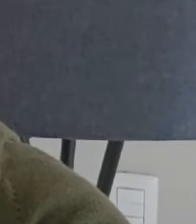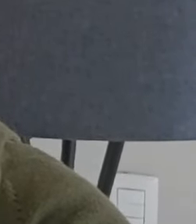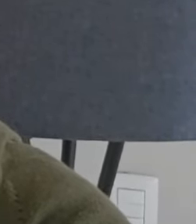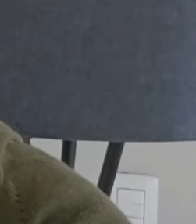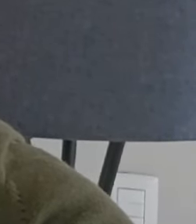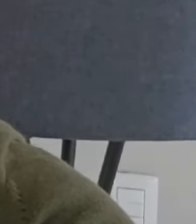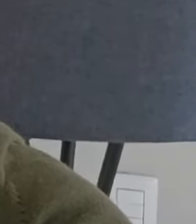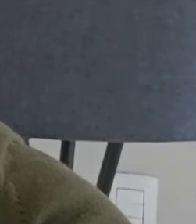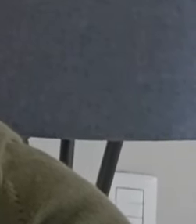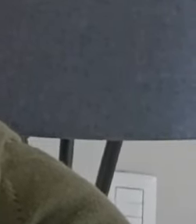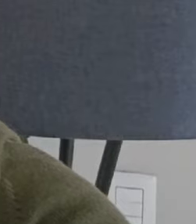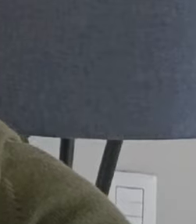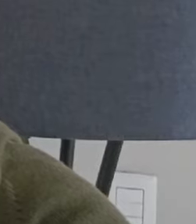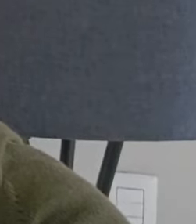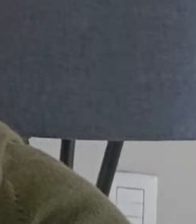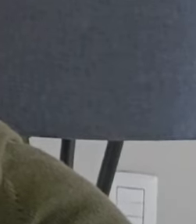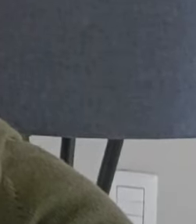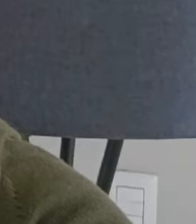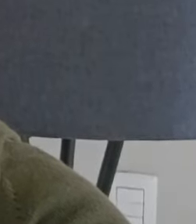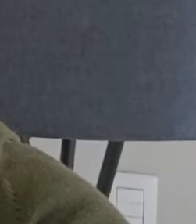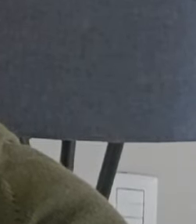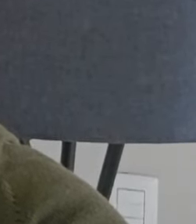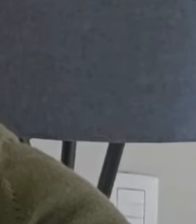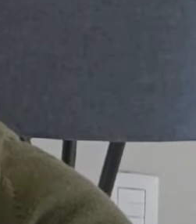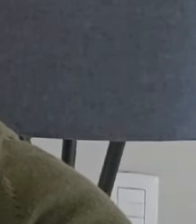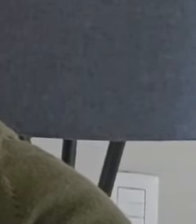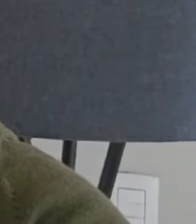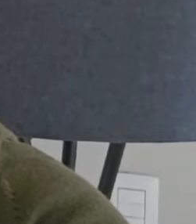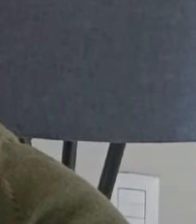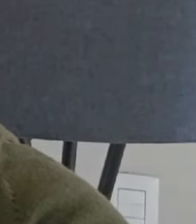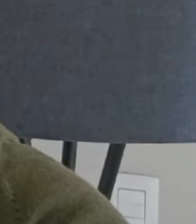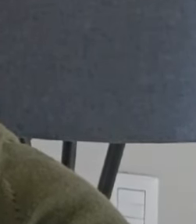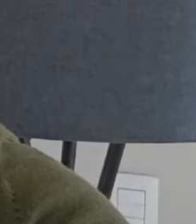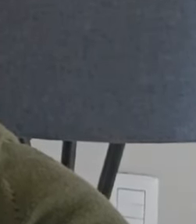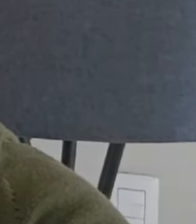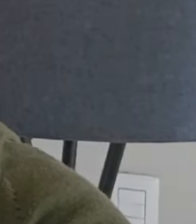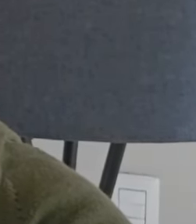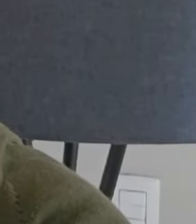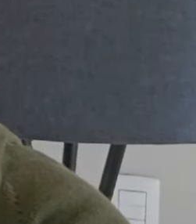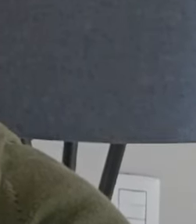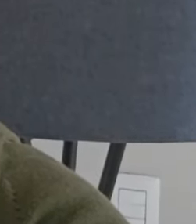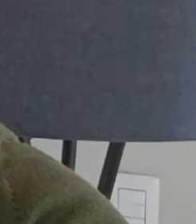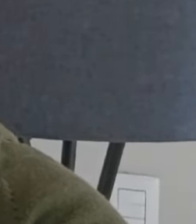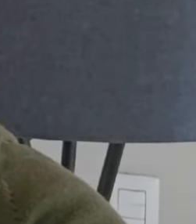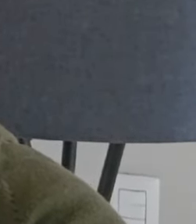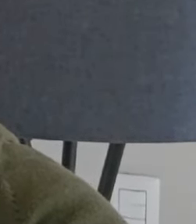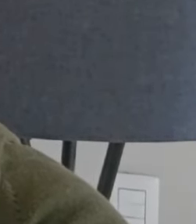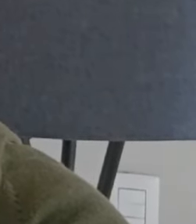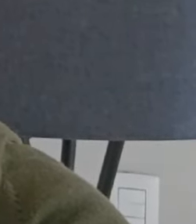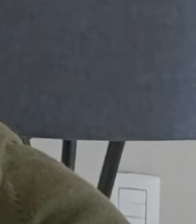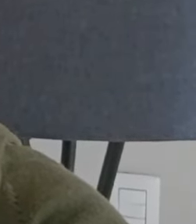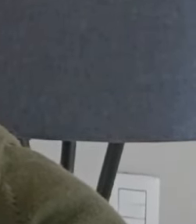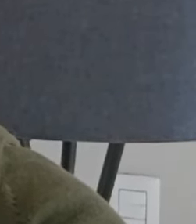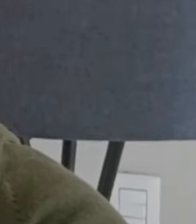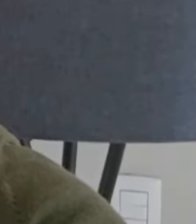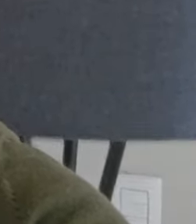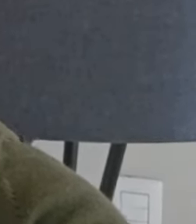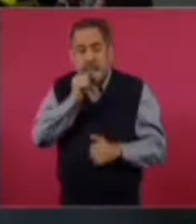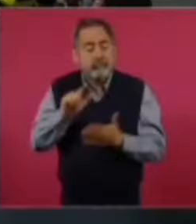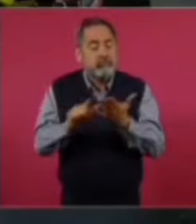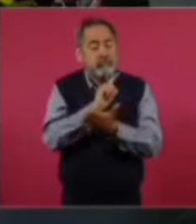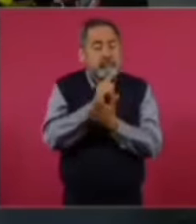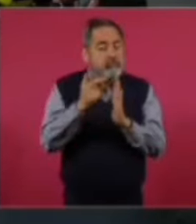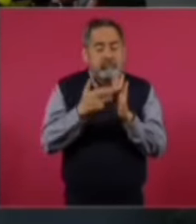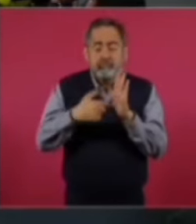los medicamentos para niños con cáncer como un tema de golpeteo político, pero dice el presidente que ya todo esto está